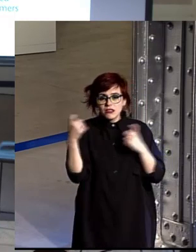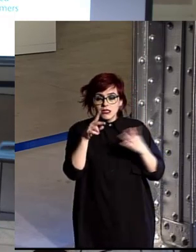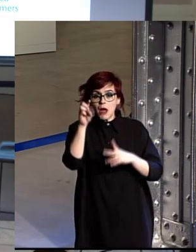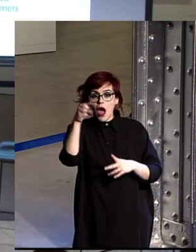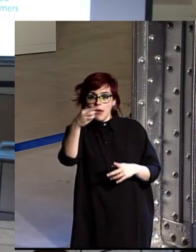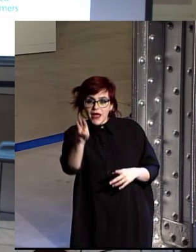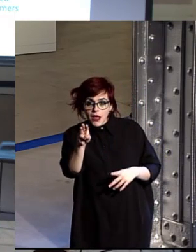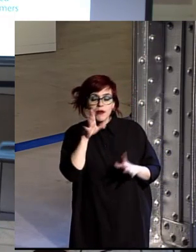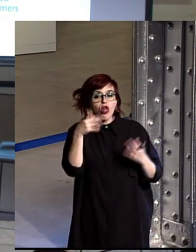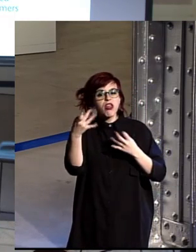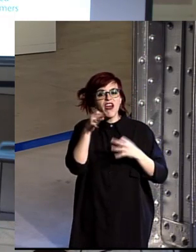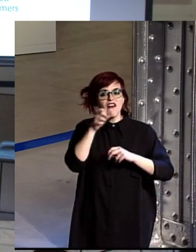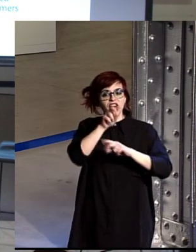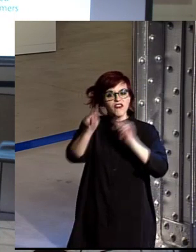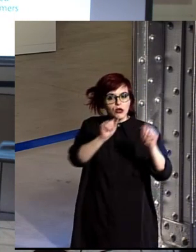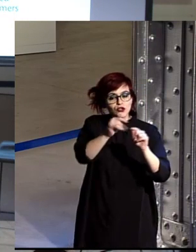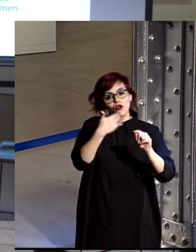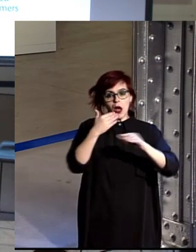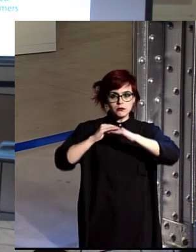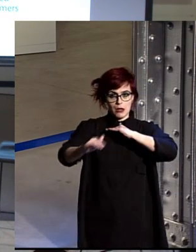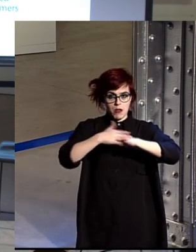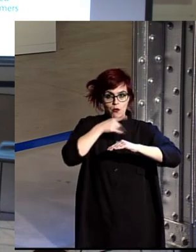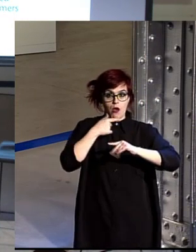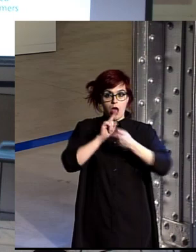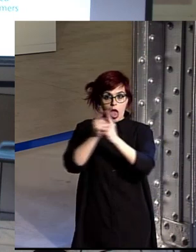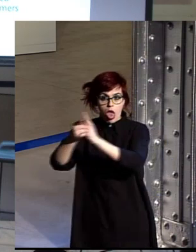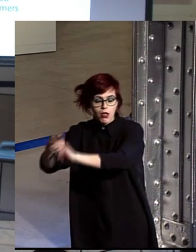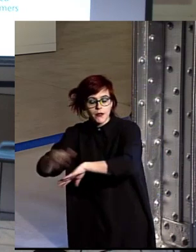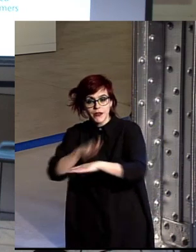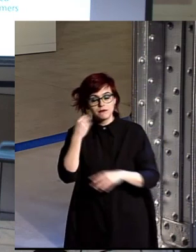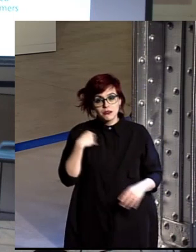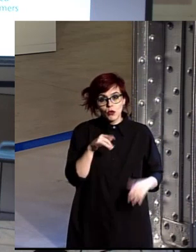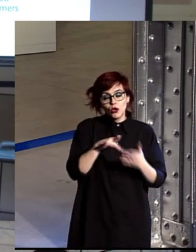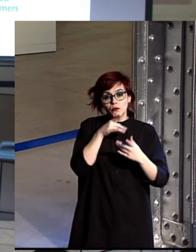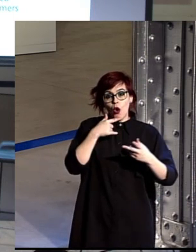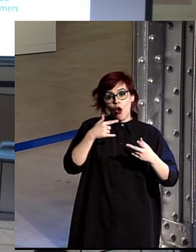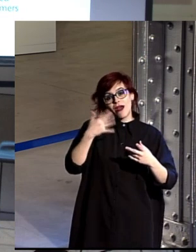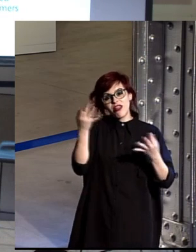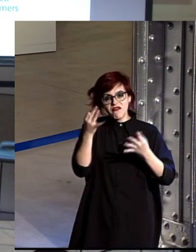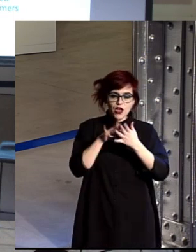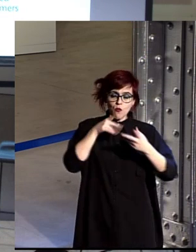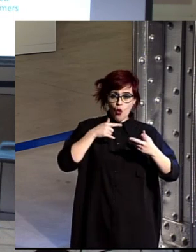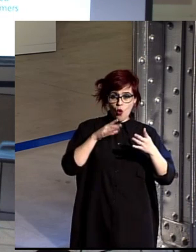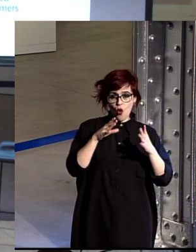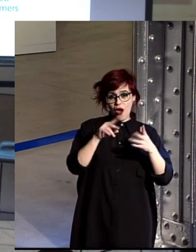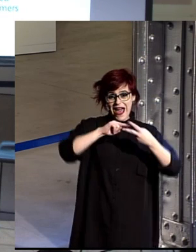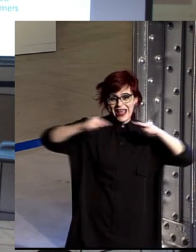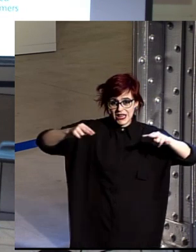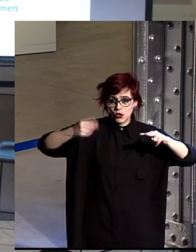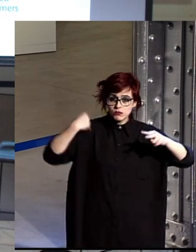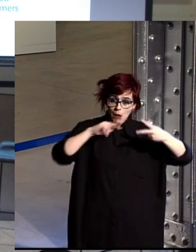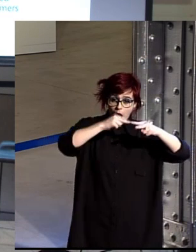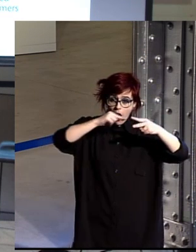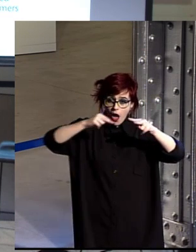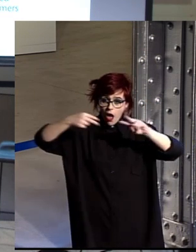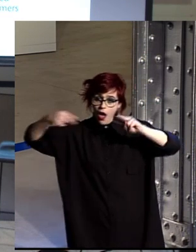esta estrategia. Aquí tocó a todo el mundo añadir esta A, ponerle una letra más en su código genético para impedirle formar esta